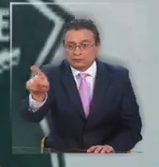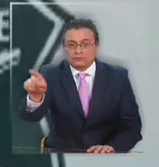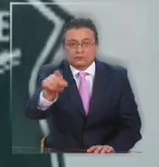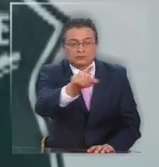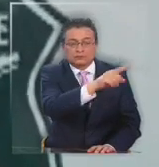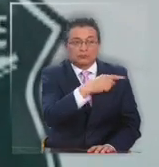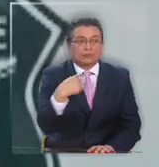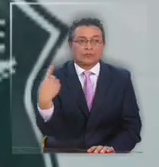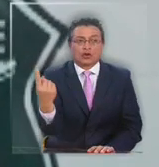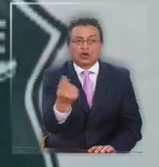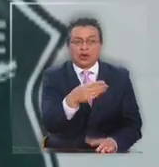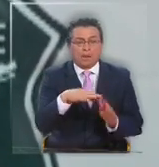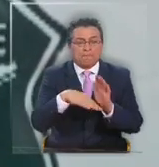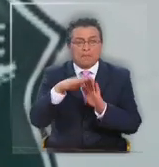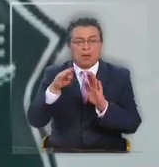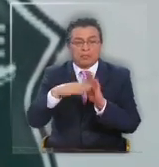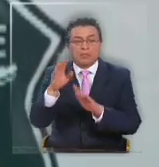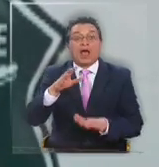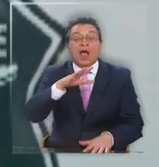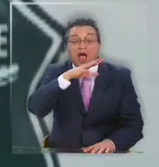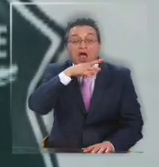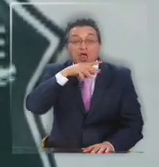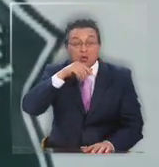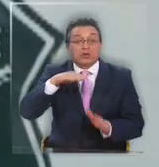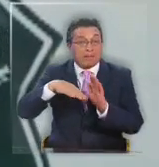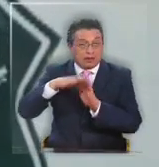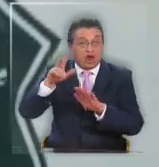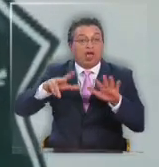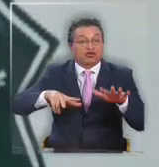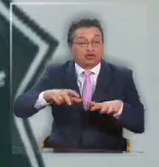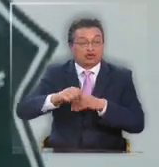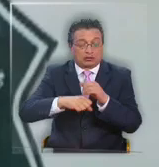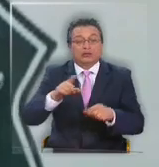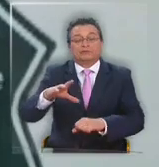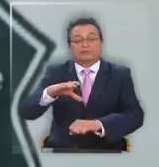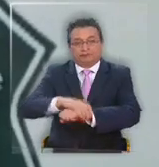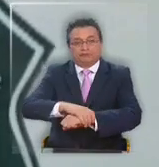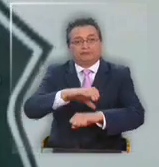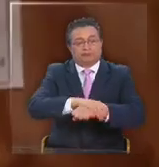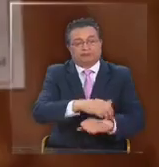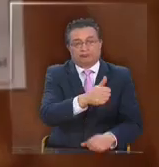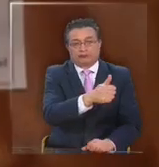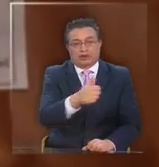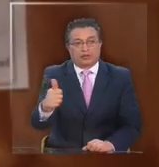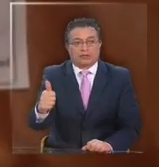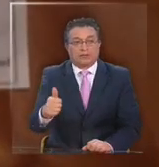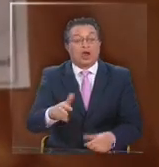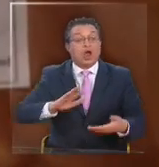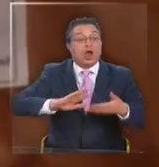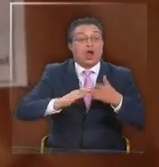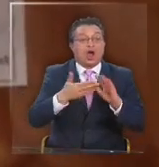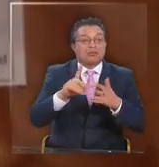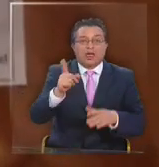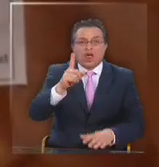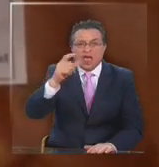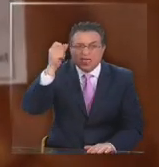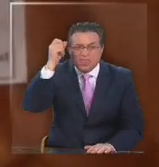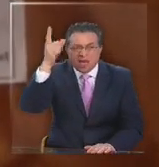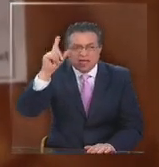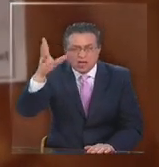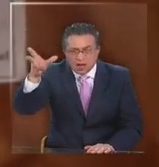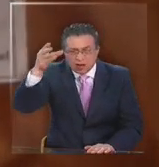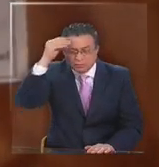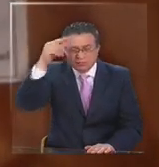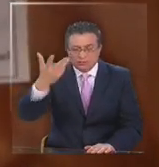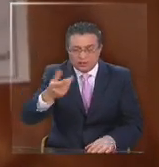personas son personas adultas, mayores de edad, y procede a la detención de estas personas. La comunidad no está entendiendo, no está comprendiendo que